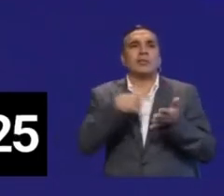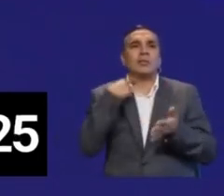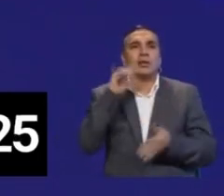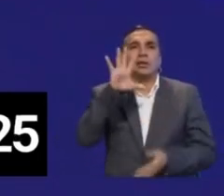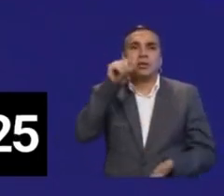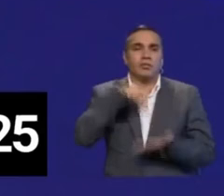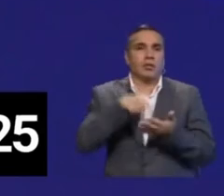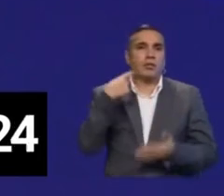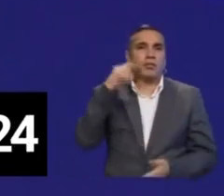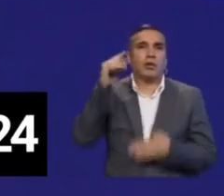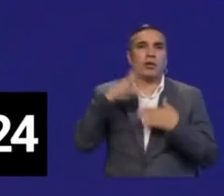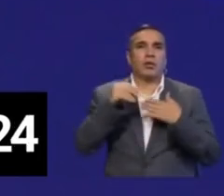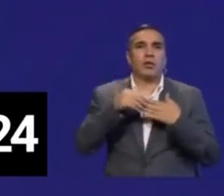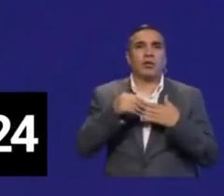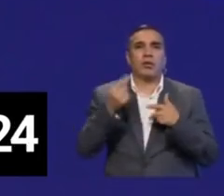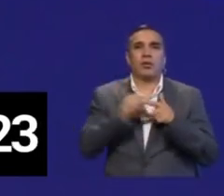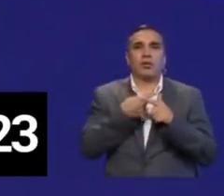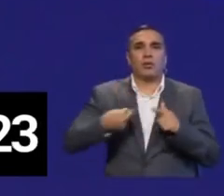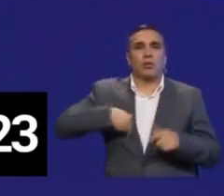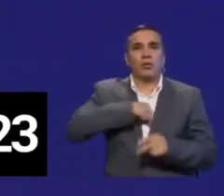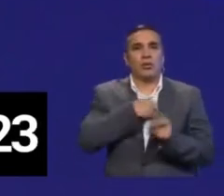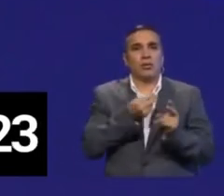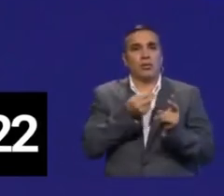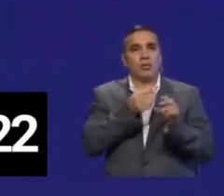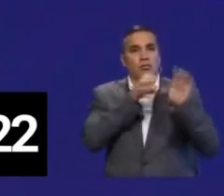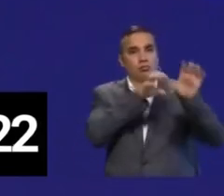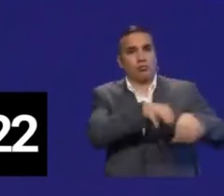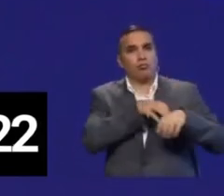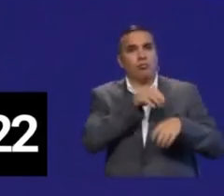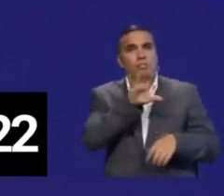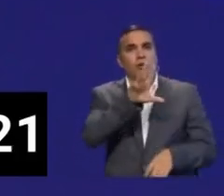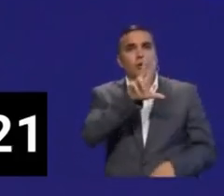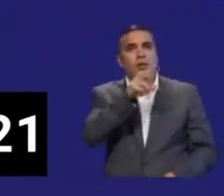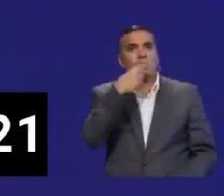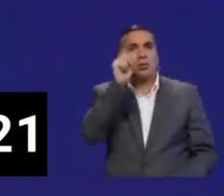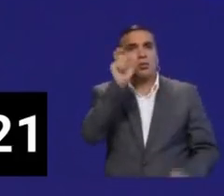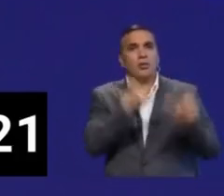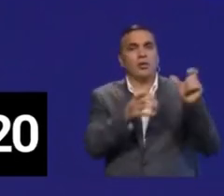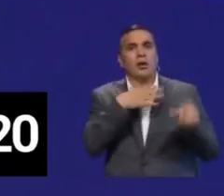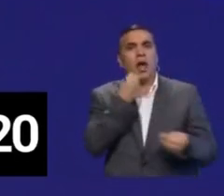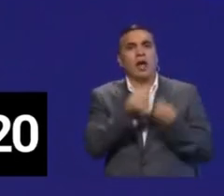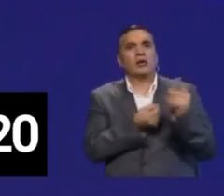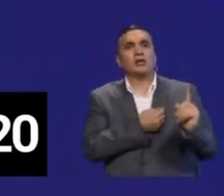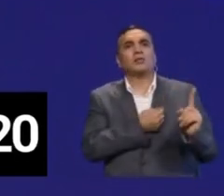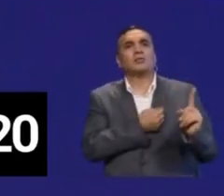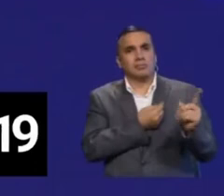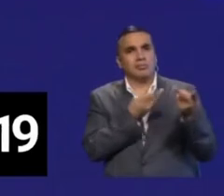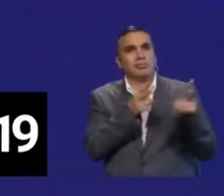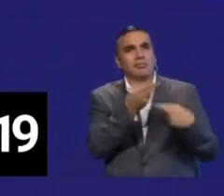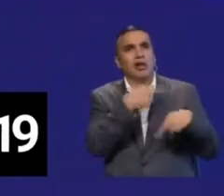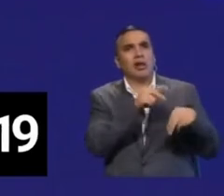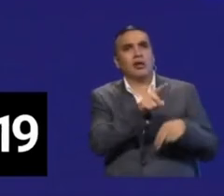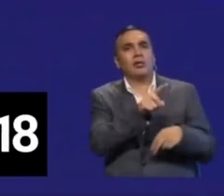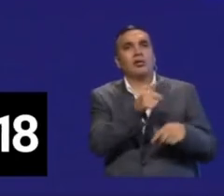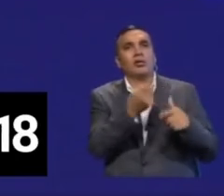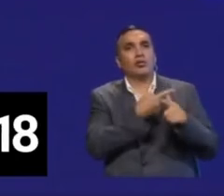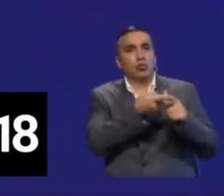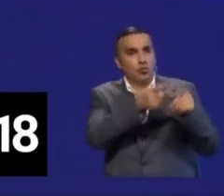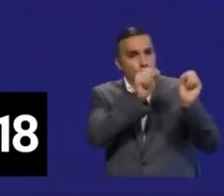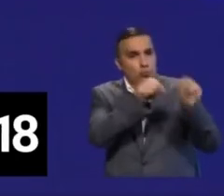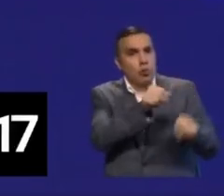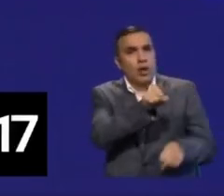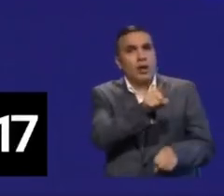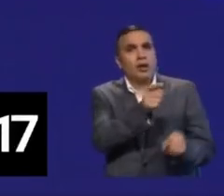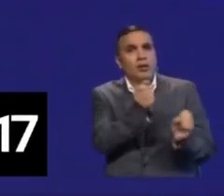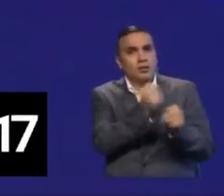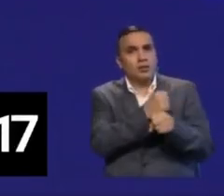de dólares. Queremos decir que en el sector agropecuario hay 3 millones de personas que se dedican y por eso ellos pueden hacer. Y